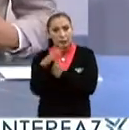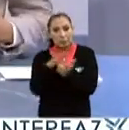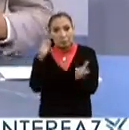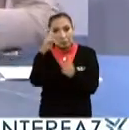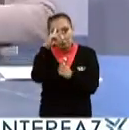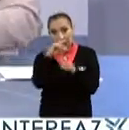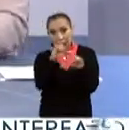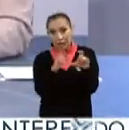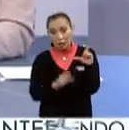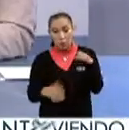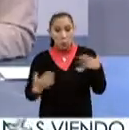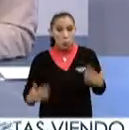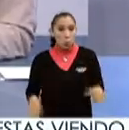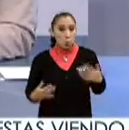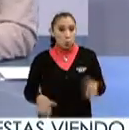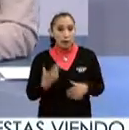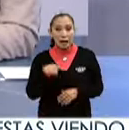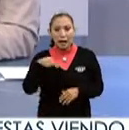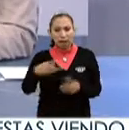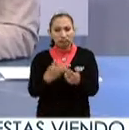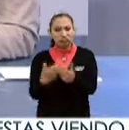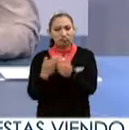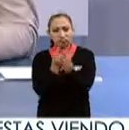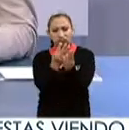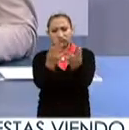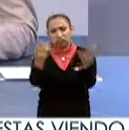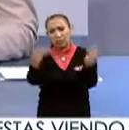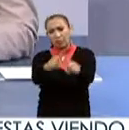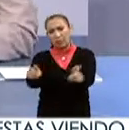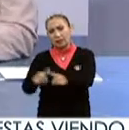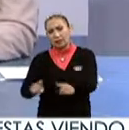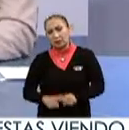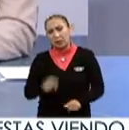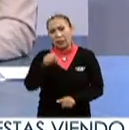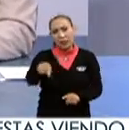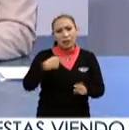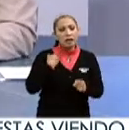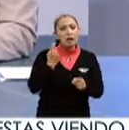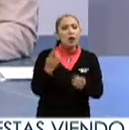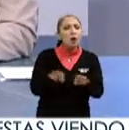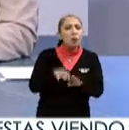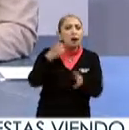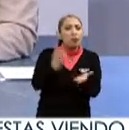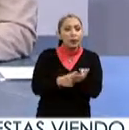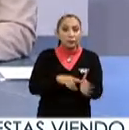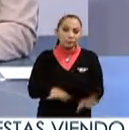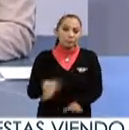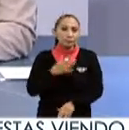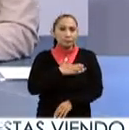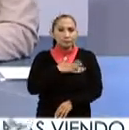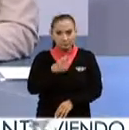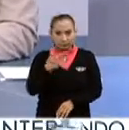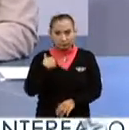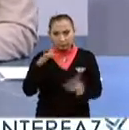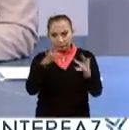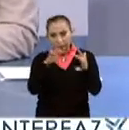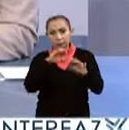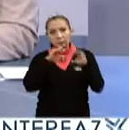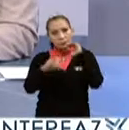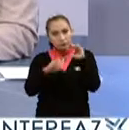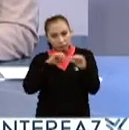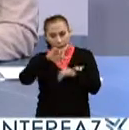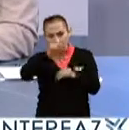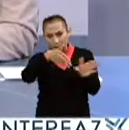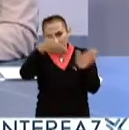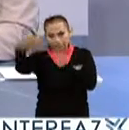gran país, de nuestra gran sociedad mexicana y su diversidad y su conformación. Así que bueno, estaremos en